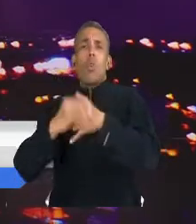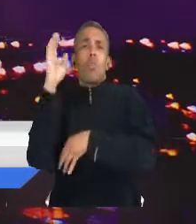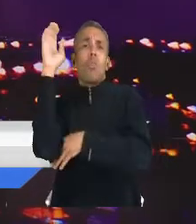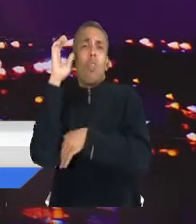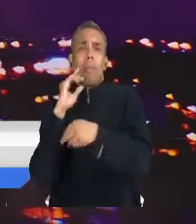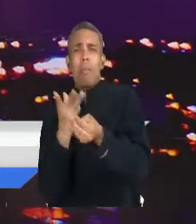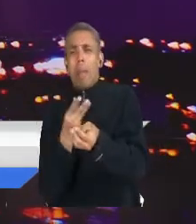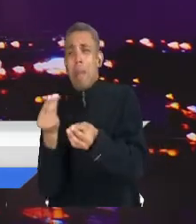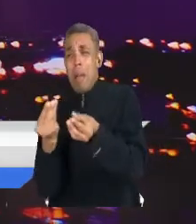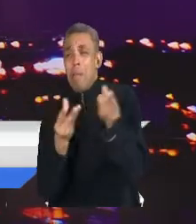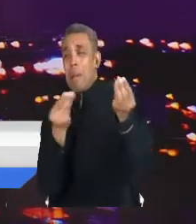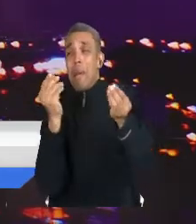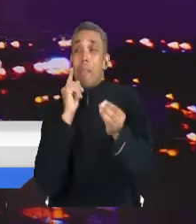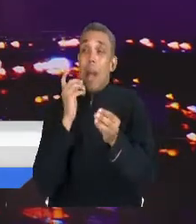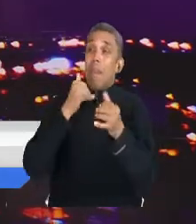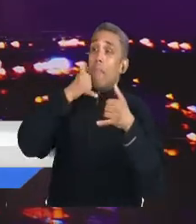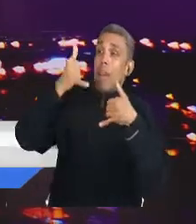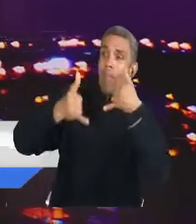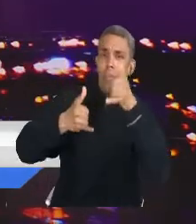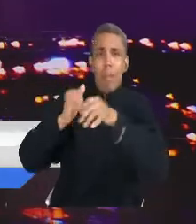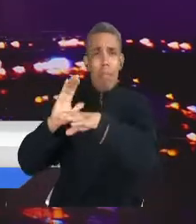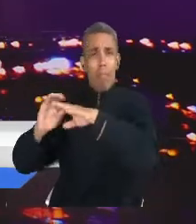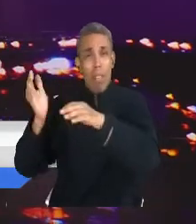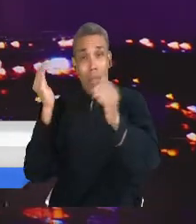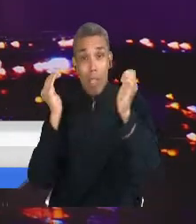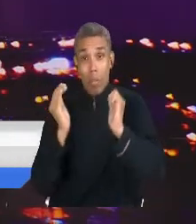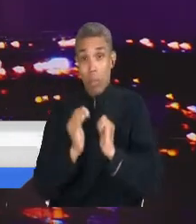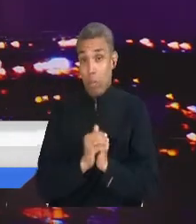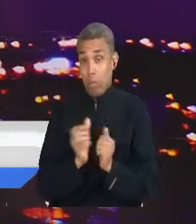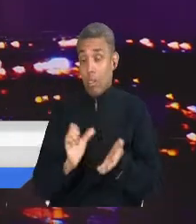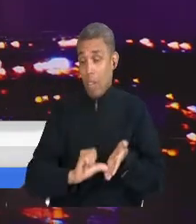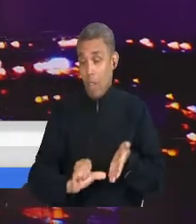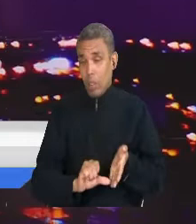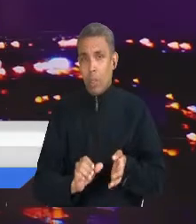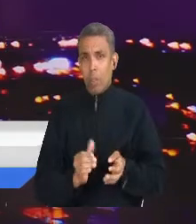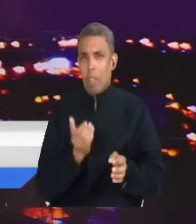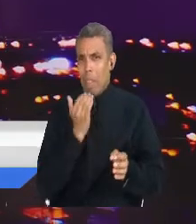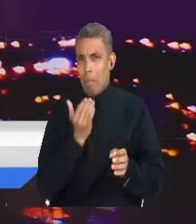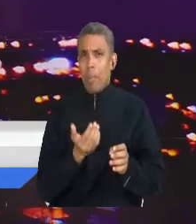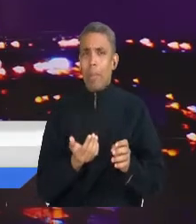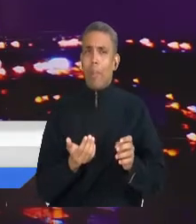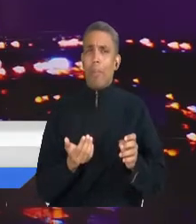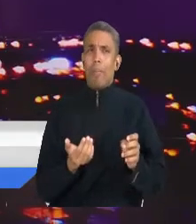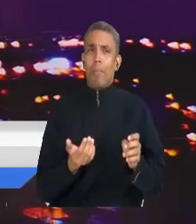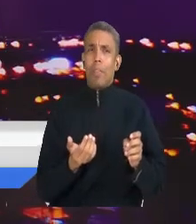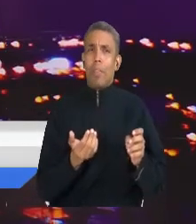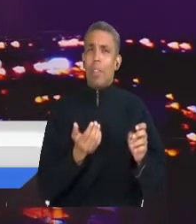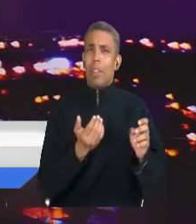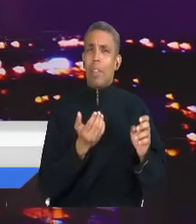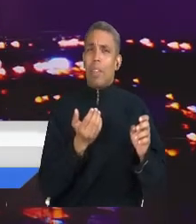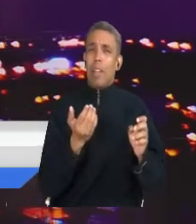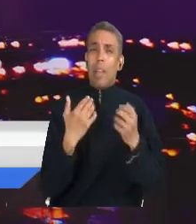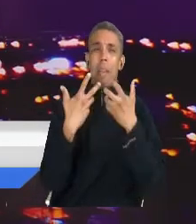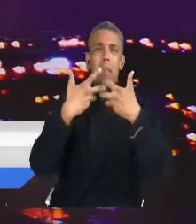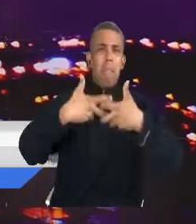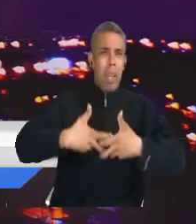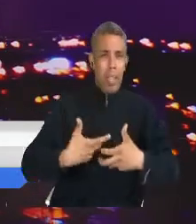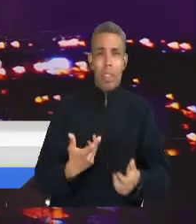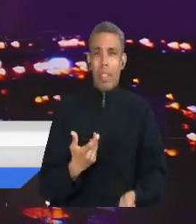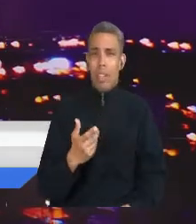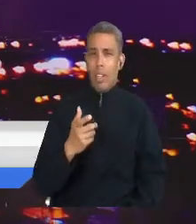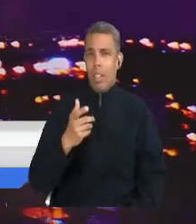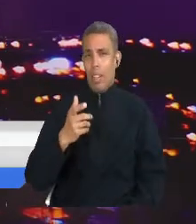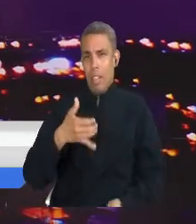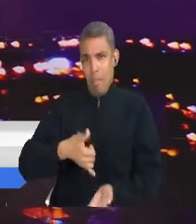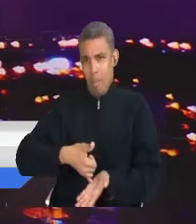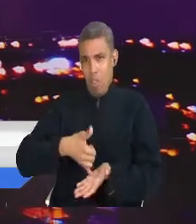mirar los que patrocinan las parrandas, que son, deben ser los licoreras y cerveceras, muy poco el apoyo que tienen las